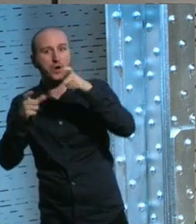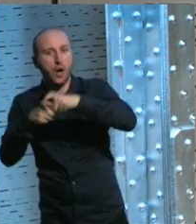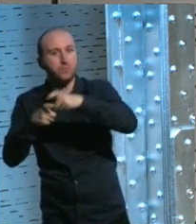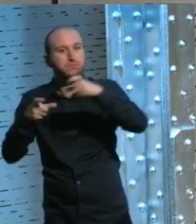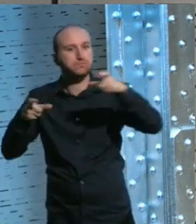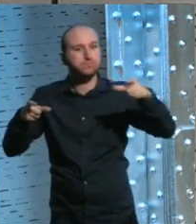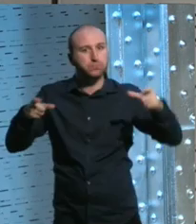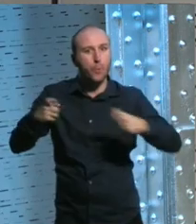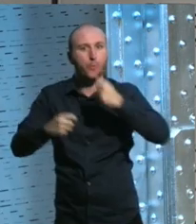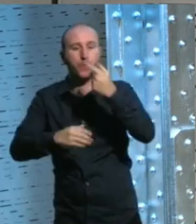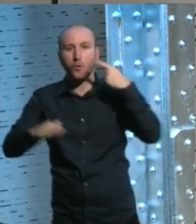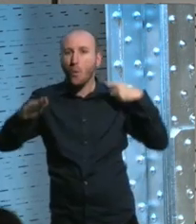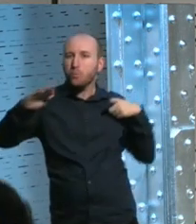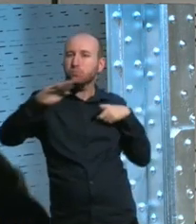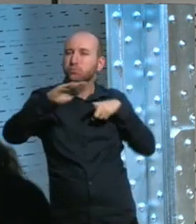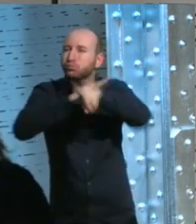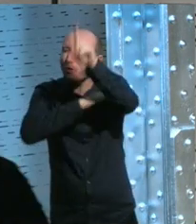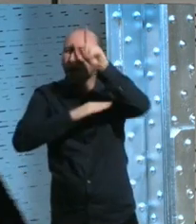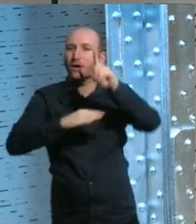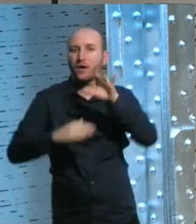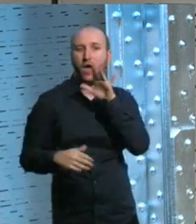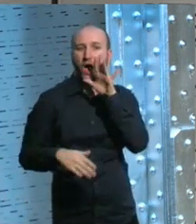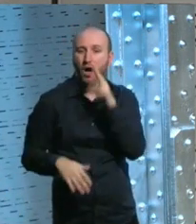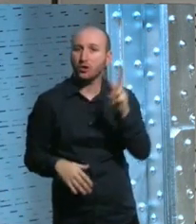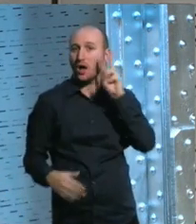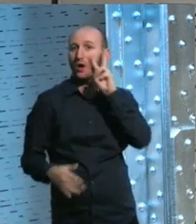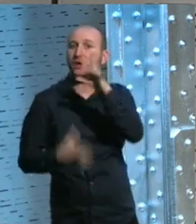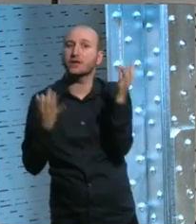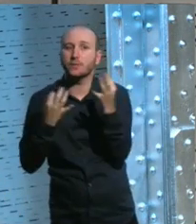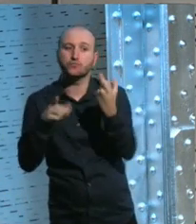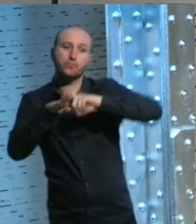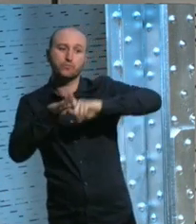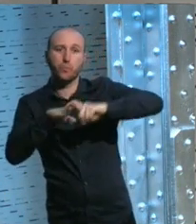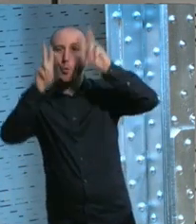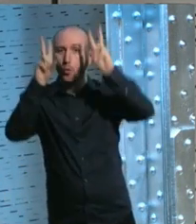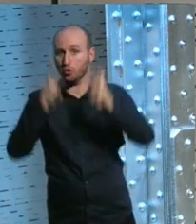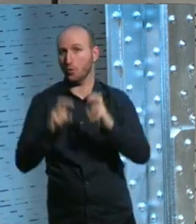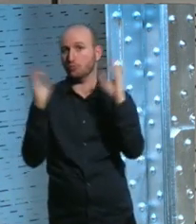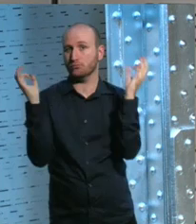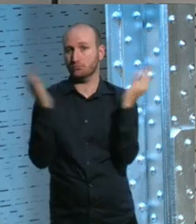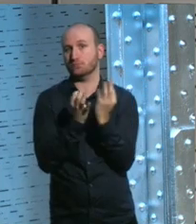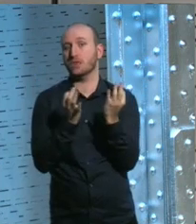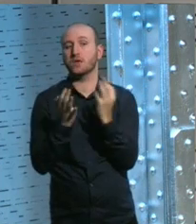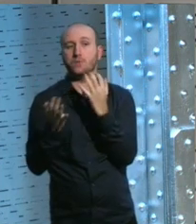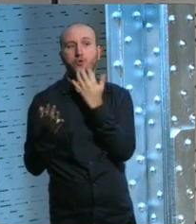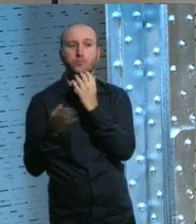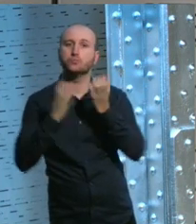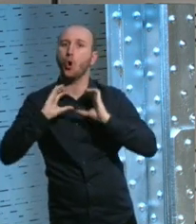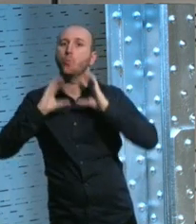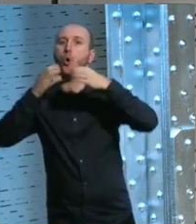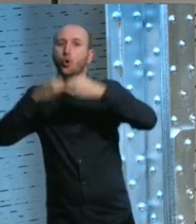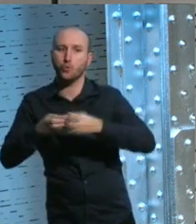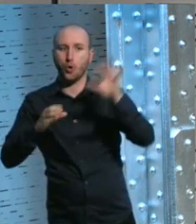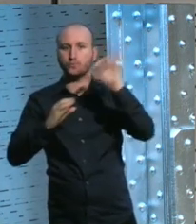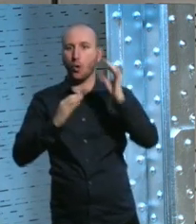ritmo de crecimiento que es así, y entonces vamos a ver un nuevo tipo de grupos, de